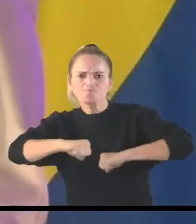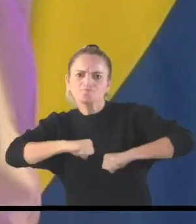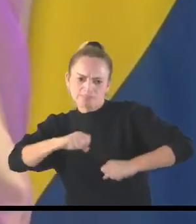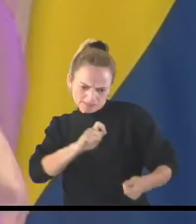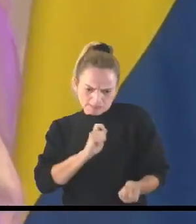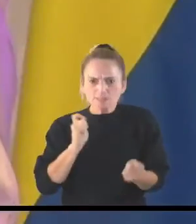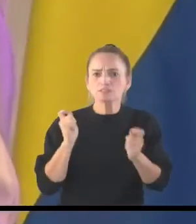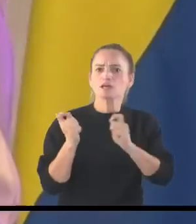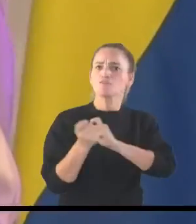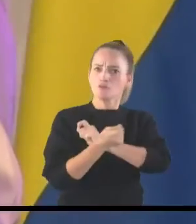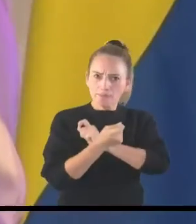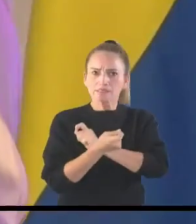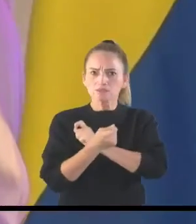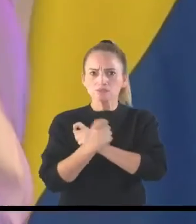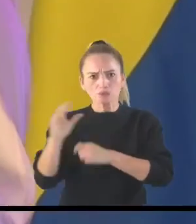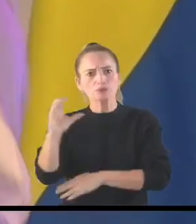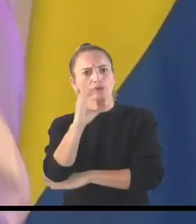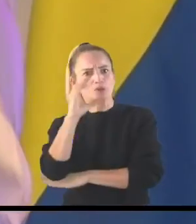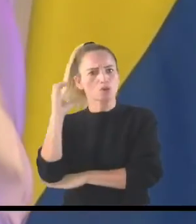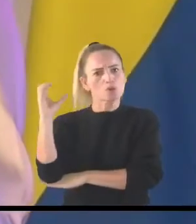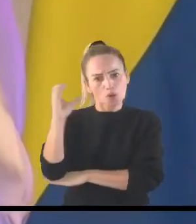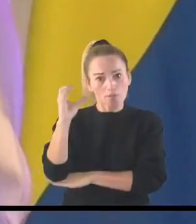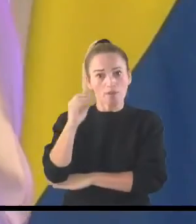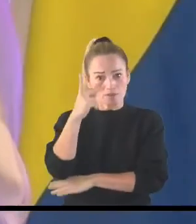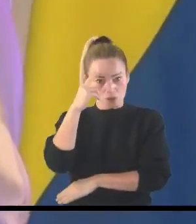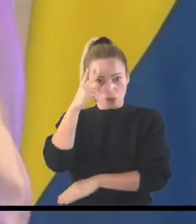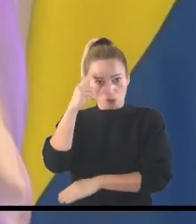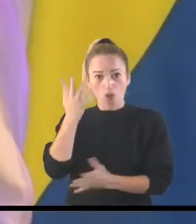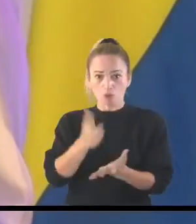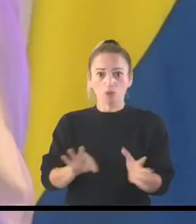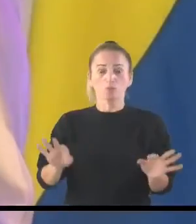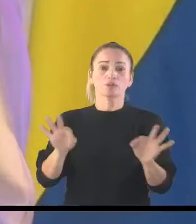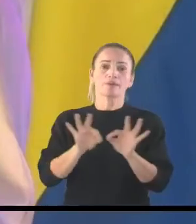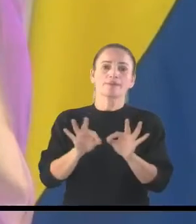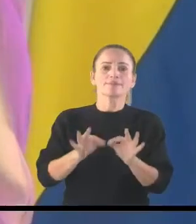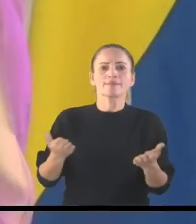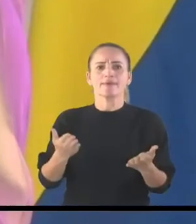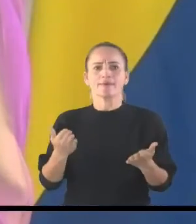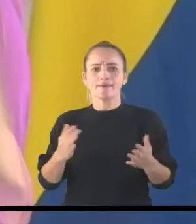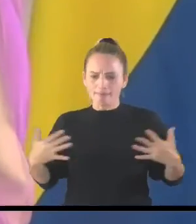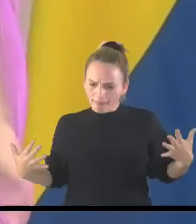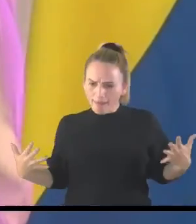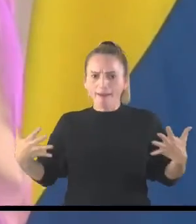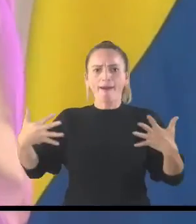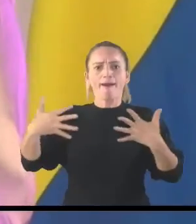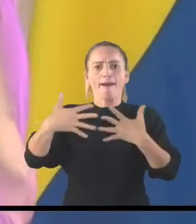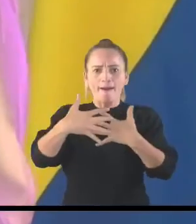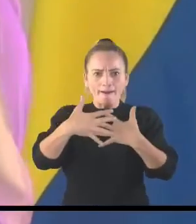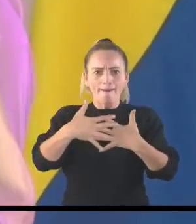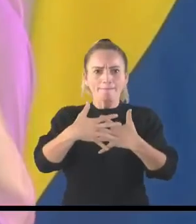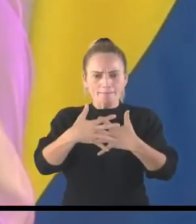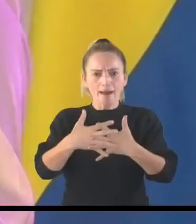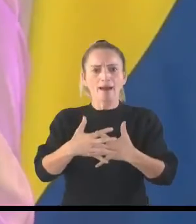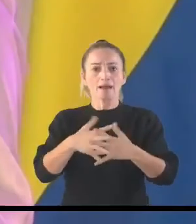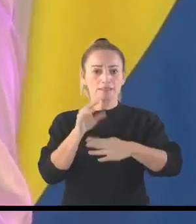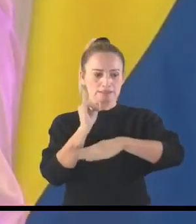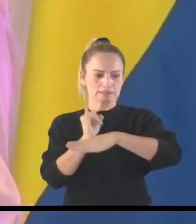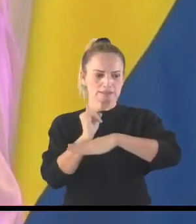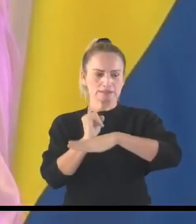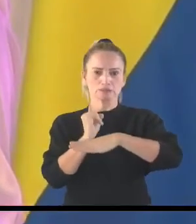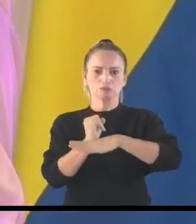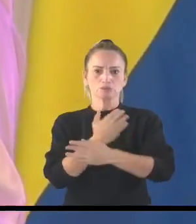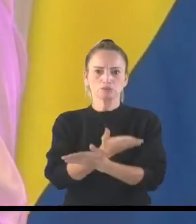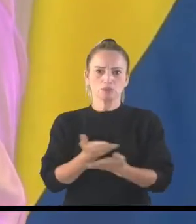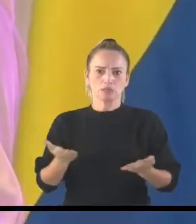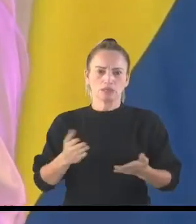de cambio, de transformación. Eso, por supuesto, significa una articulación